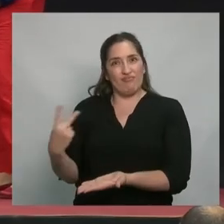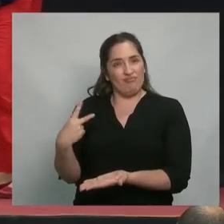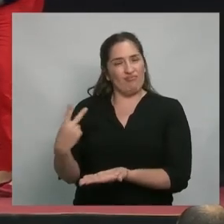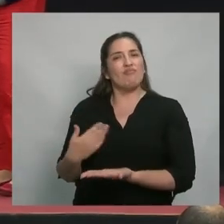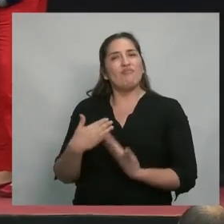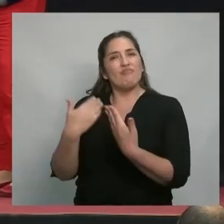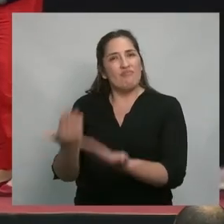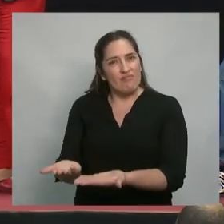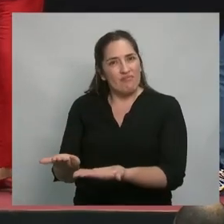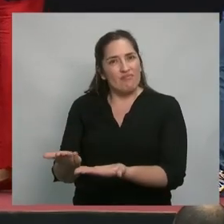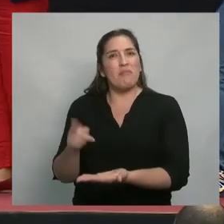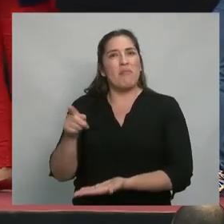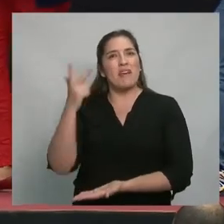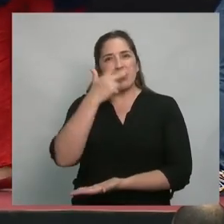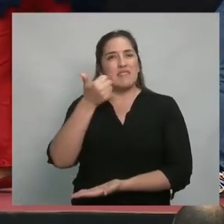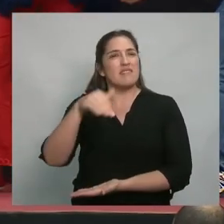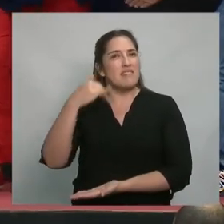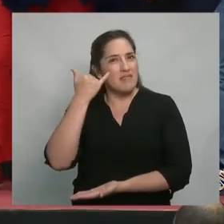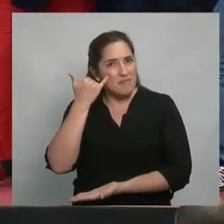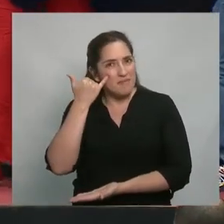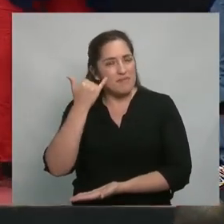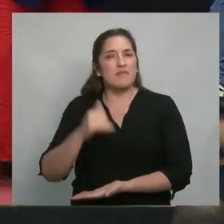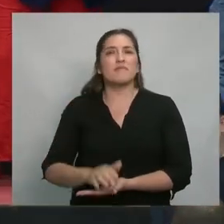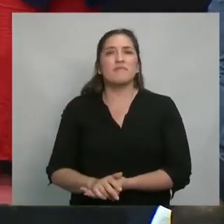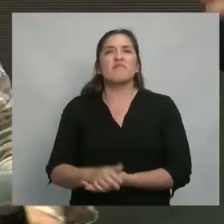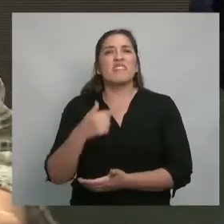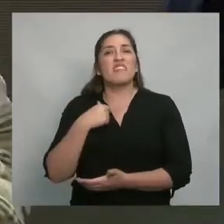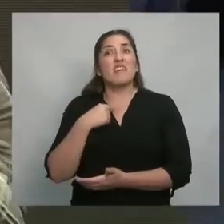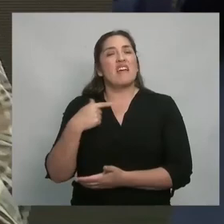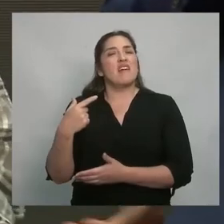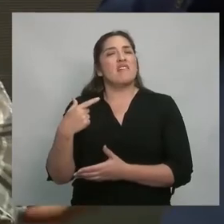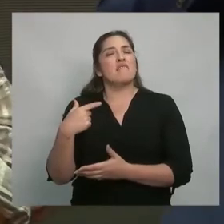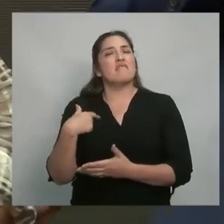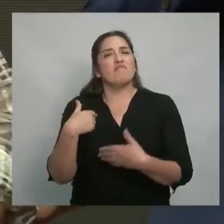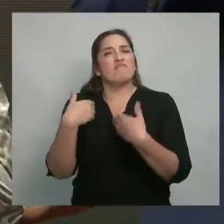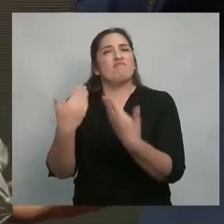en nombre de Sedney Yame a todo el equipo